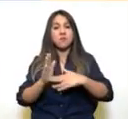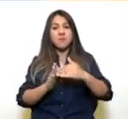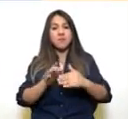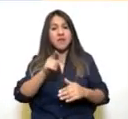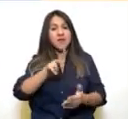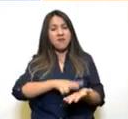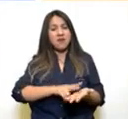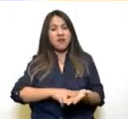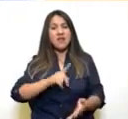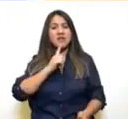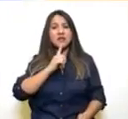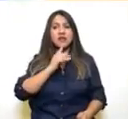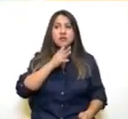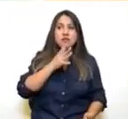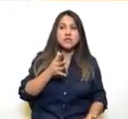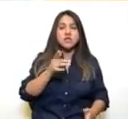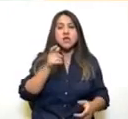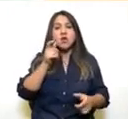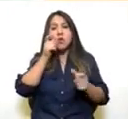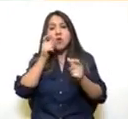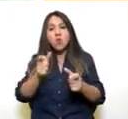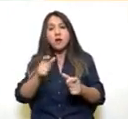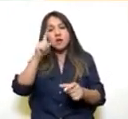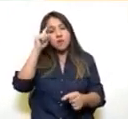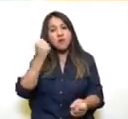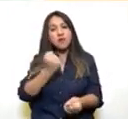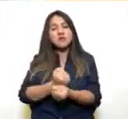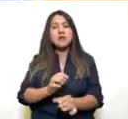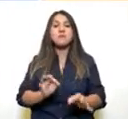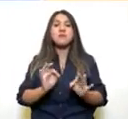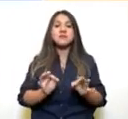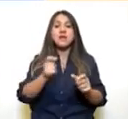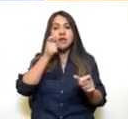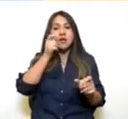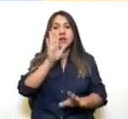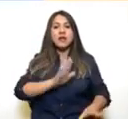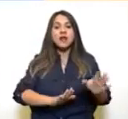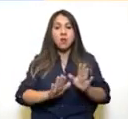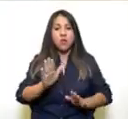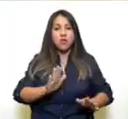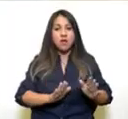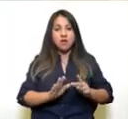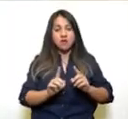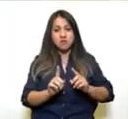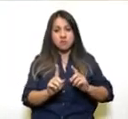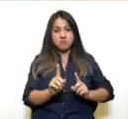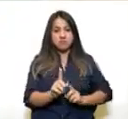anda con un guardia privado o de una policía especial que la cuida y la protege